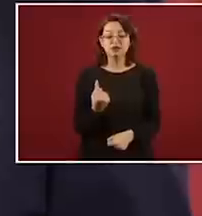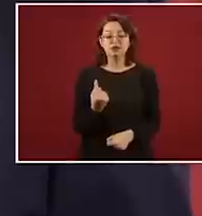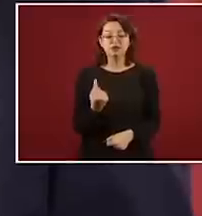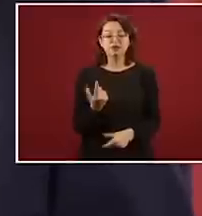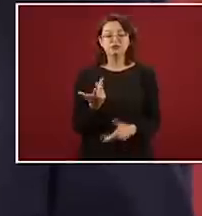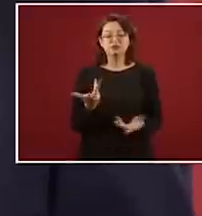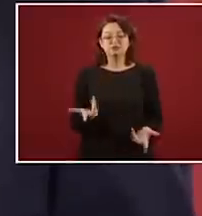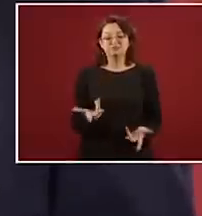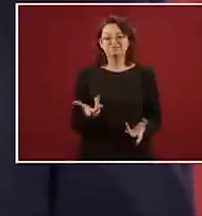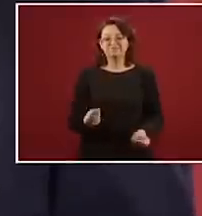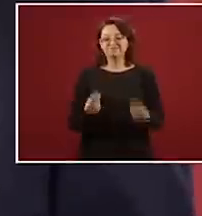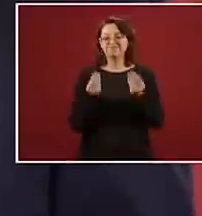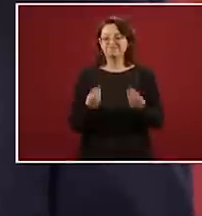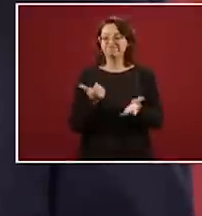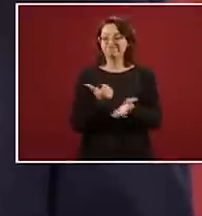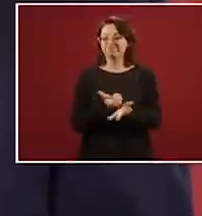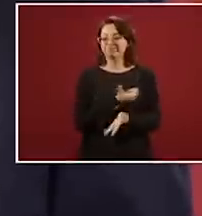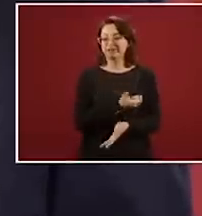bastante dinero.